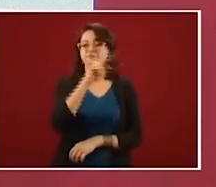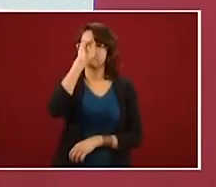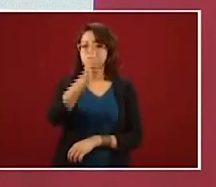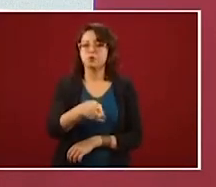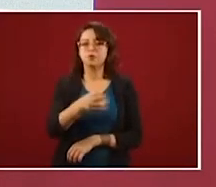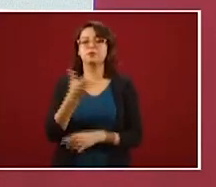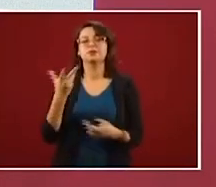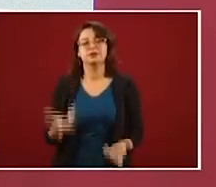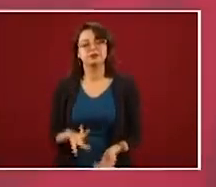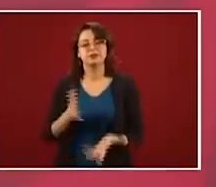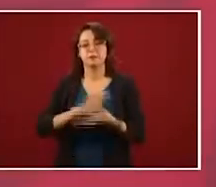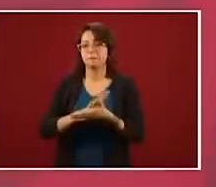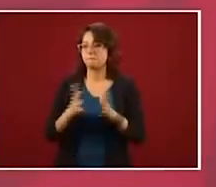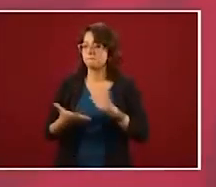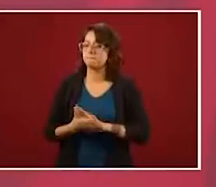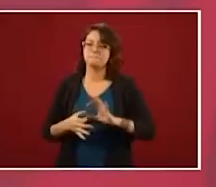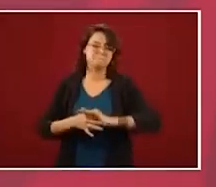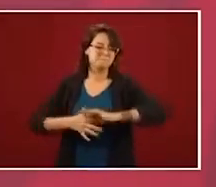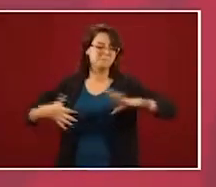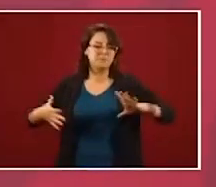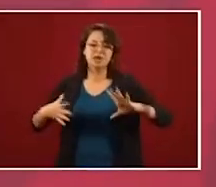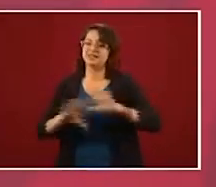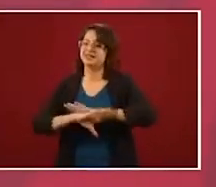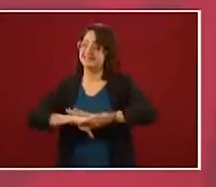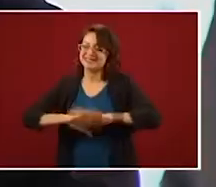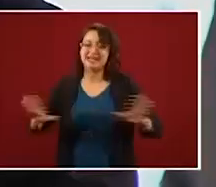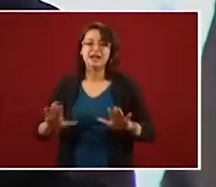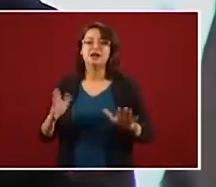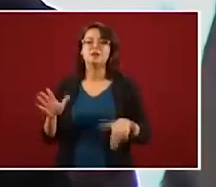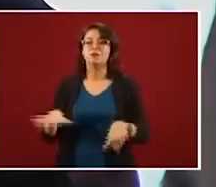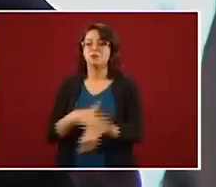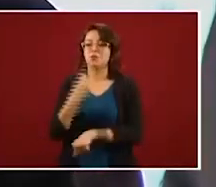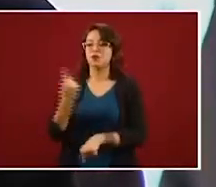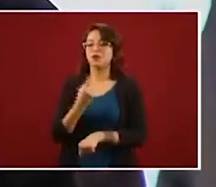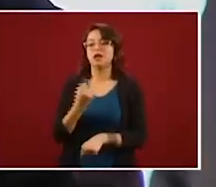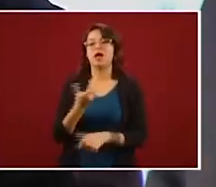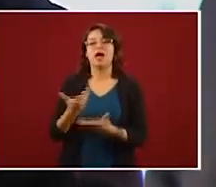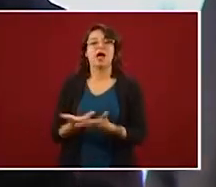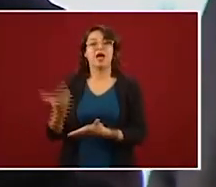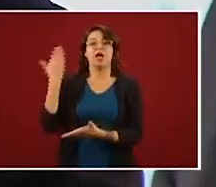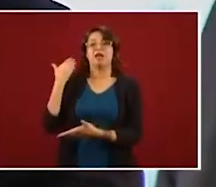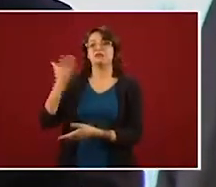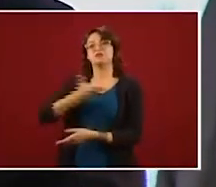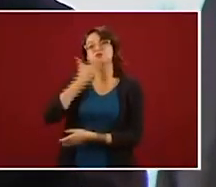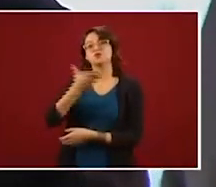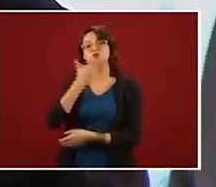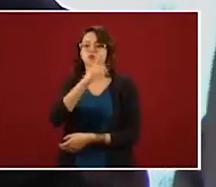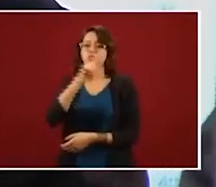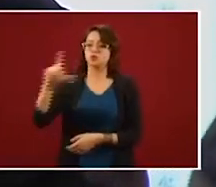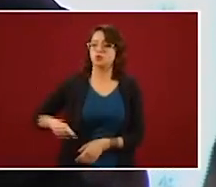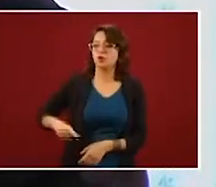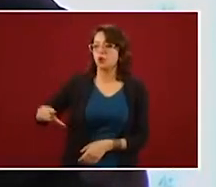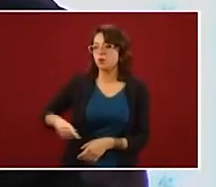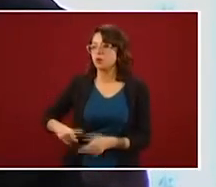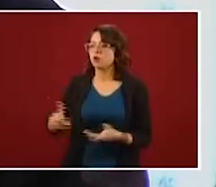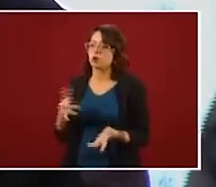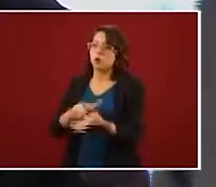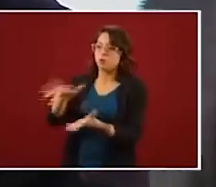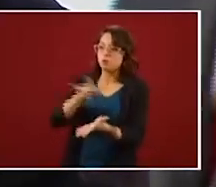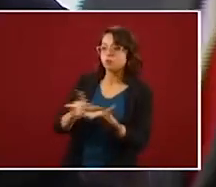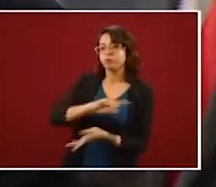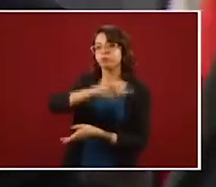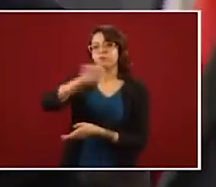a ese vínculo o más bien a esa subordinación del interés público a los intereses